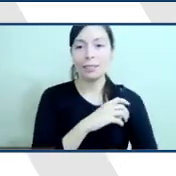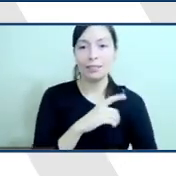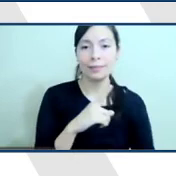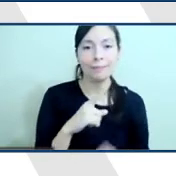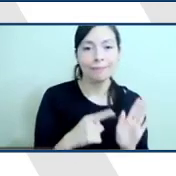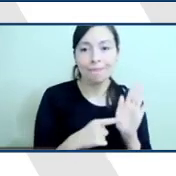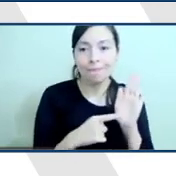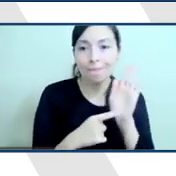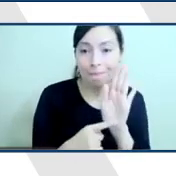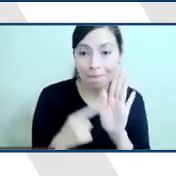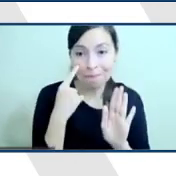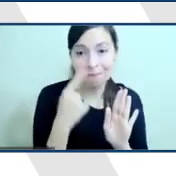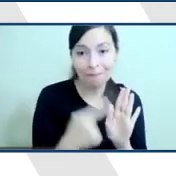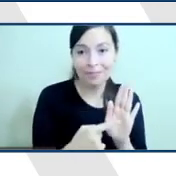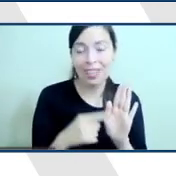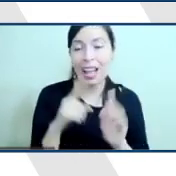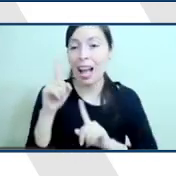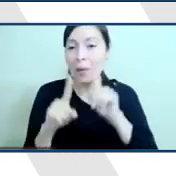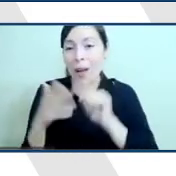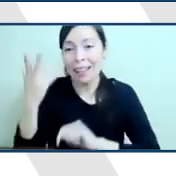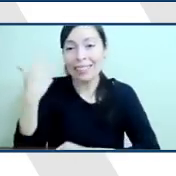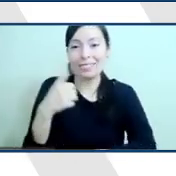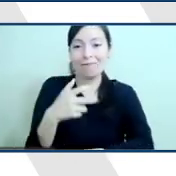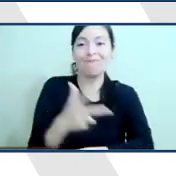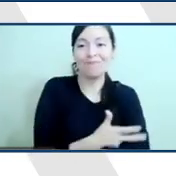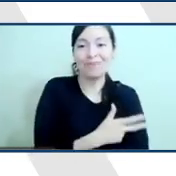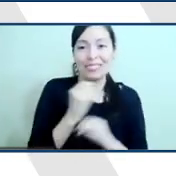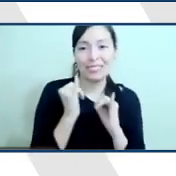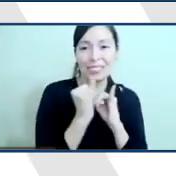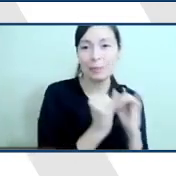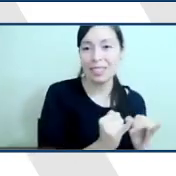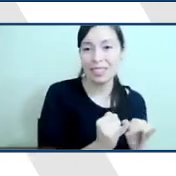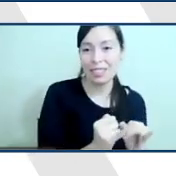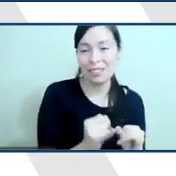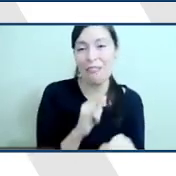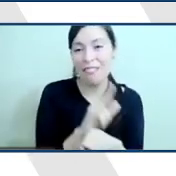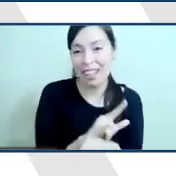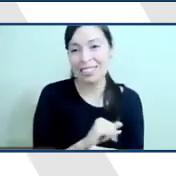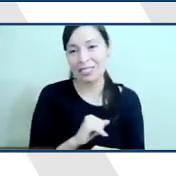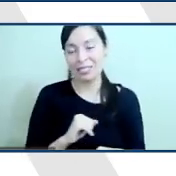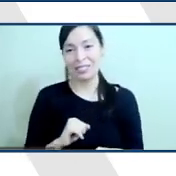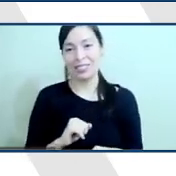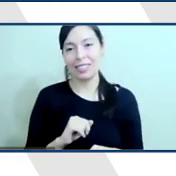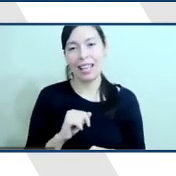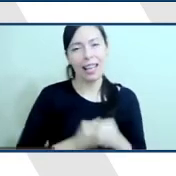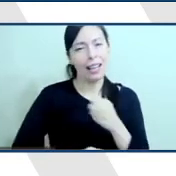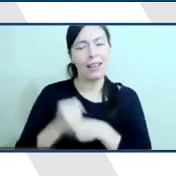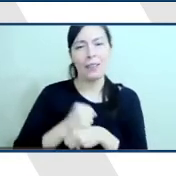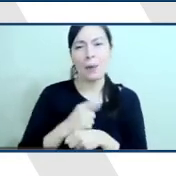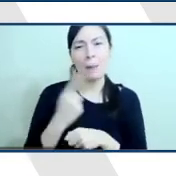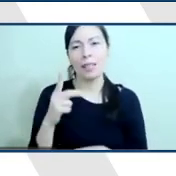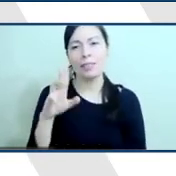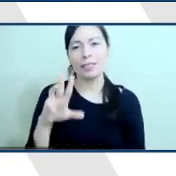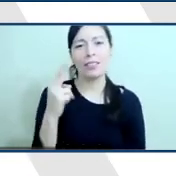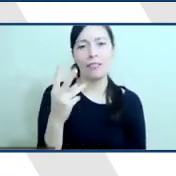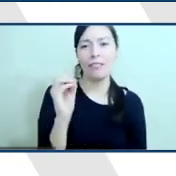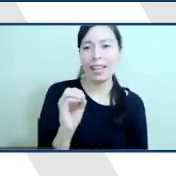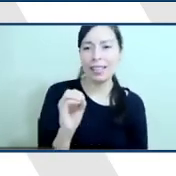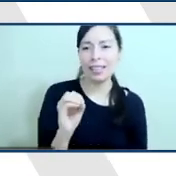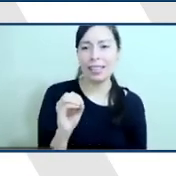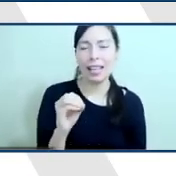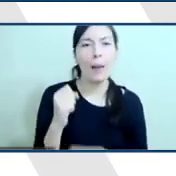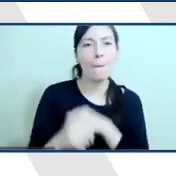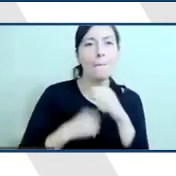que tuvo la astronomía en el pasado, en 1890, en 1920, a fines de los años